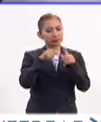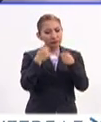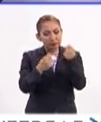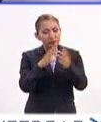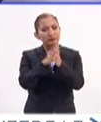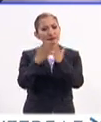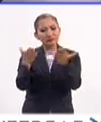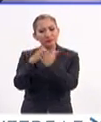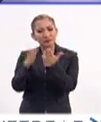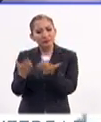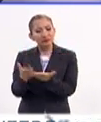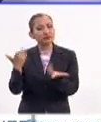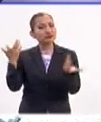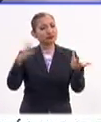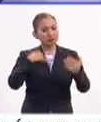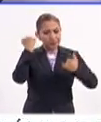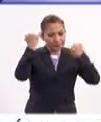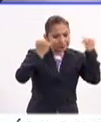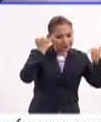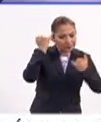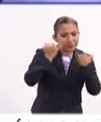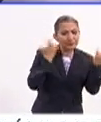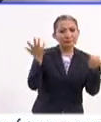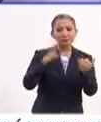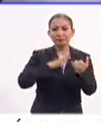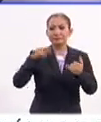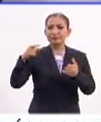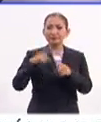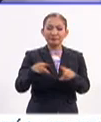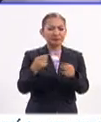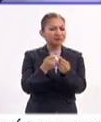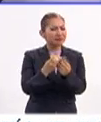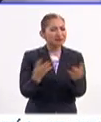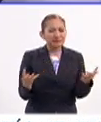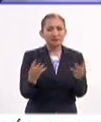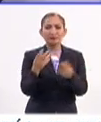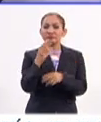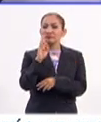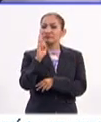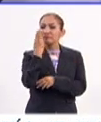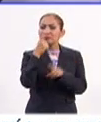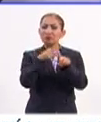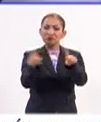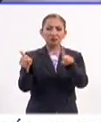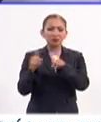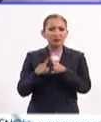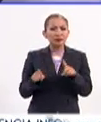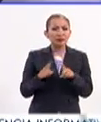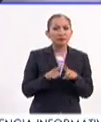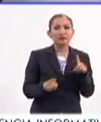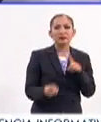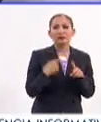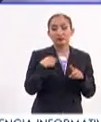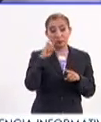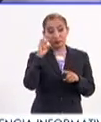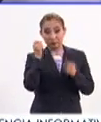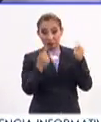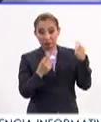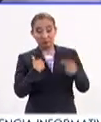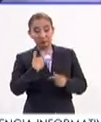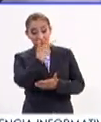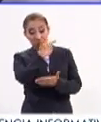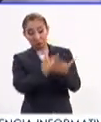una consistente creación y existencia de universidades dentro de las ranqueadas en las